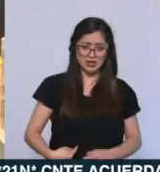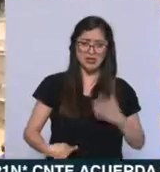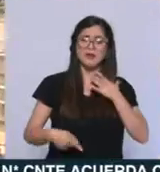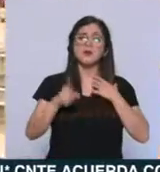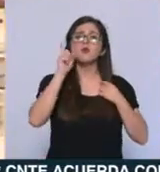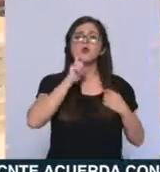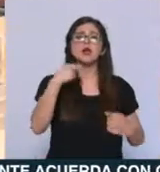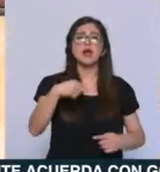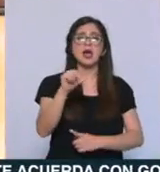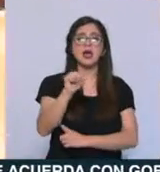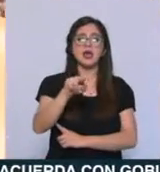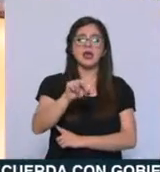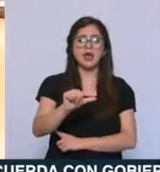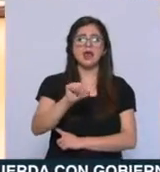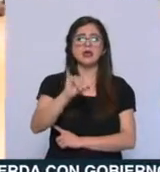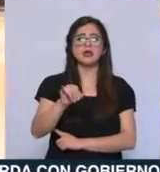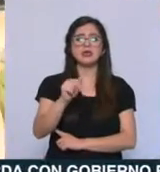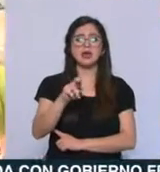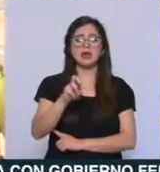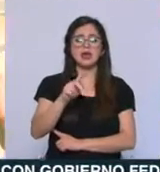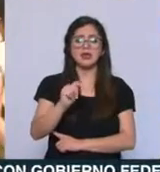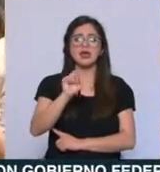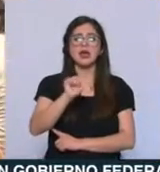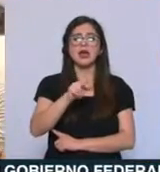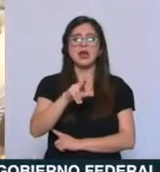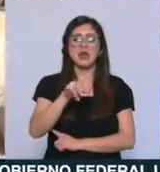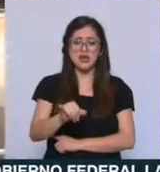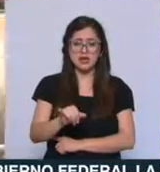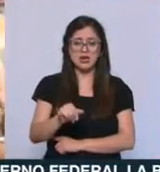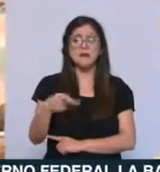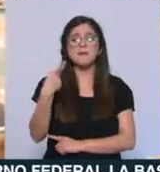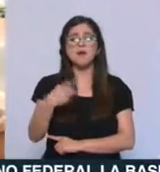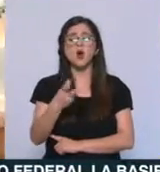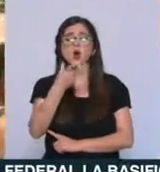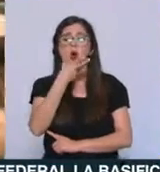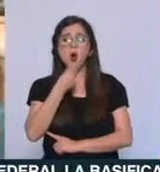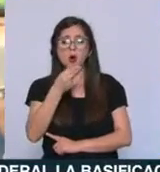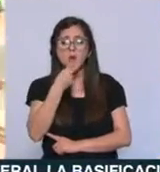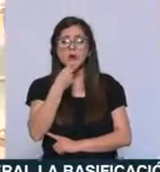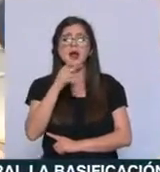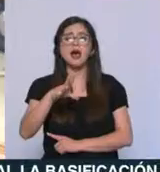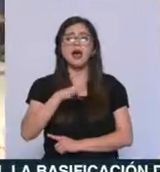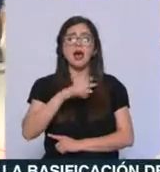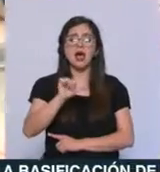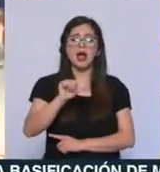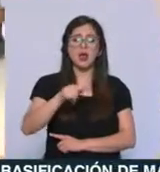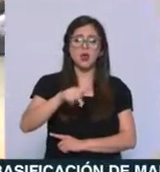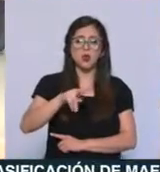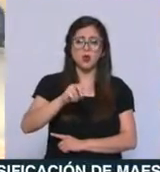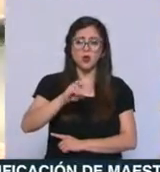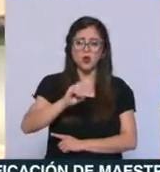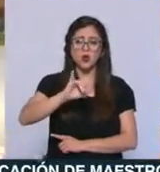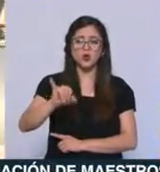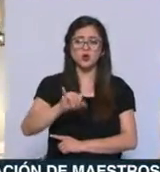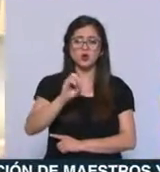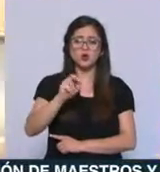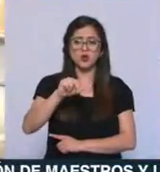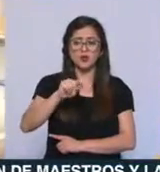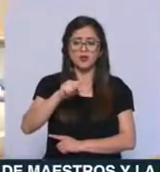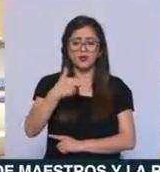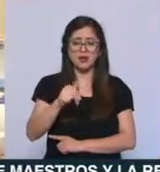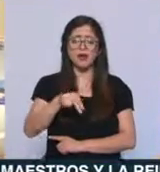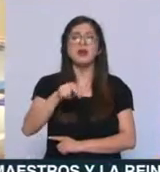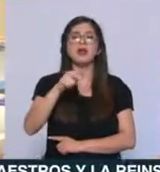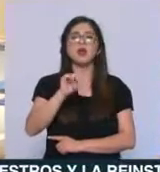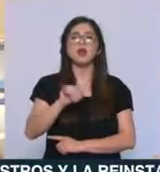Ana Gabriela López, Janet Gómez, Arely Fuentes y Tania Mascorro, mientras que en la rama varonil estarán Antonio Vázquez, Jonathan Muñoz, Jorge